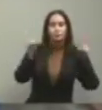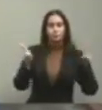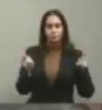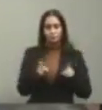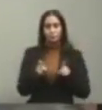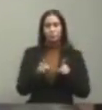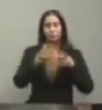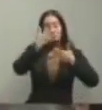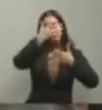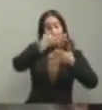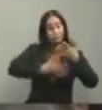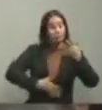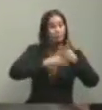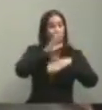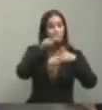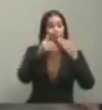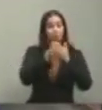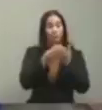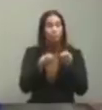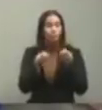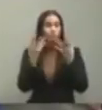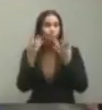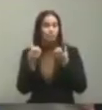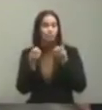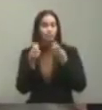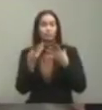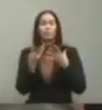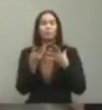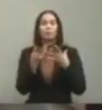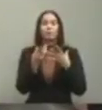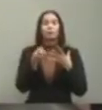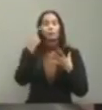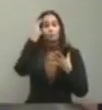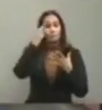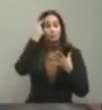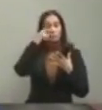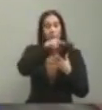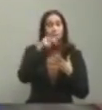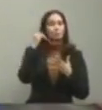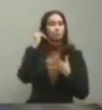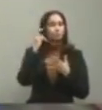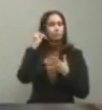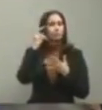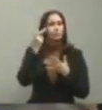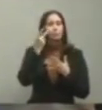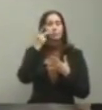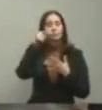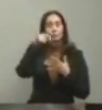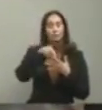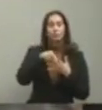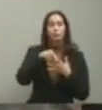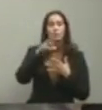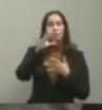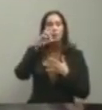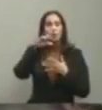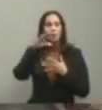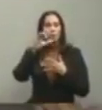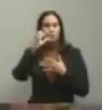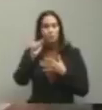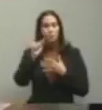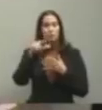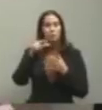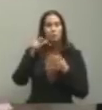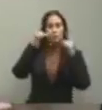leer toda la lista de los países con transmisión local pero yo creo que ustedes ya han escuchado que tenemos en república de korea tenemos